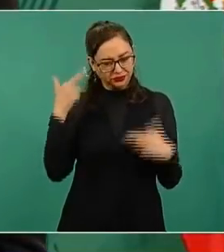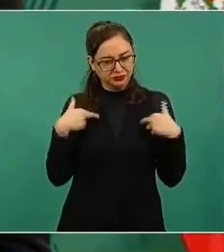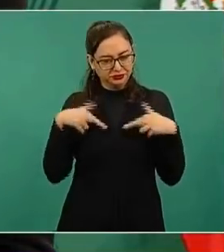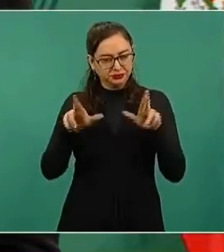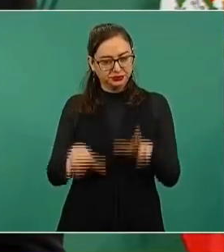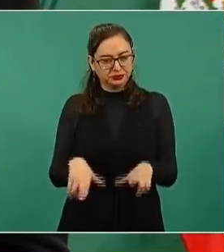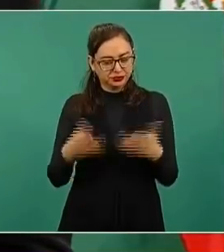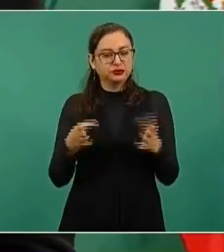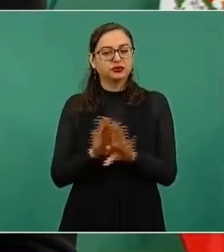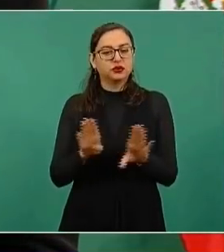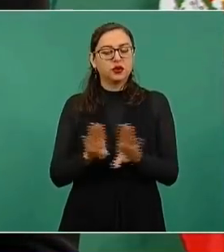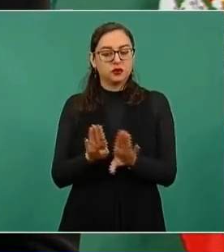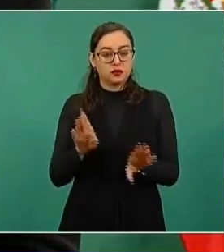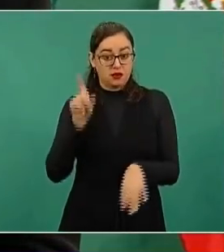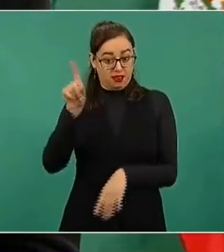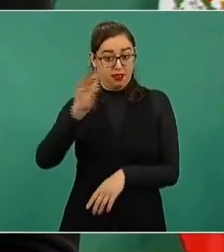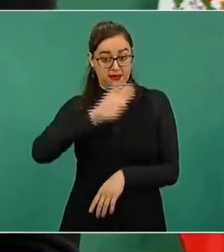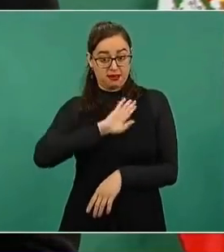de España